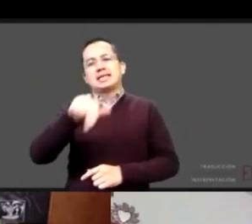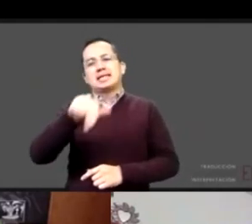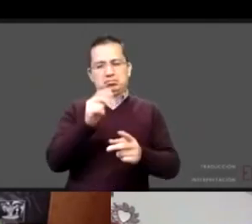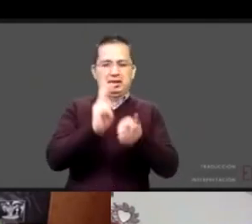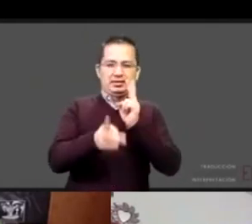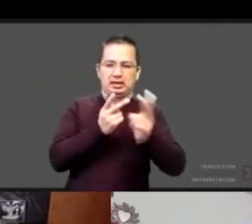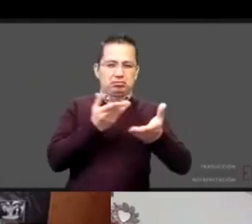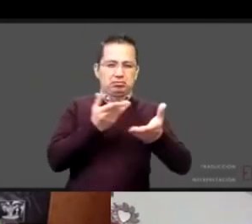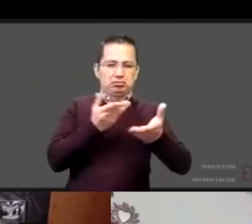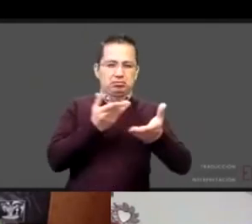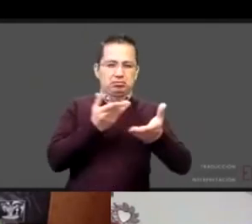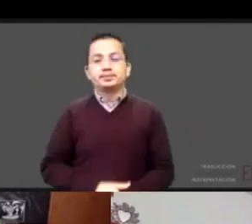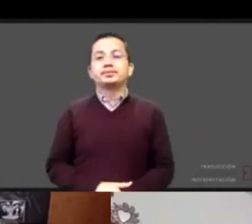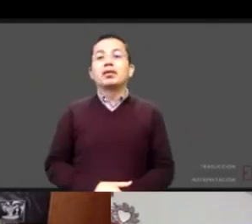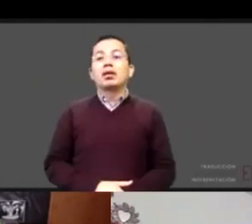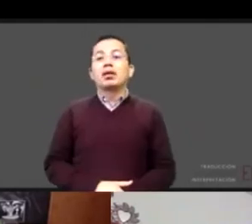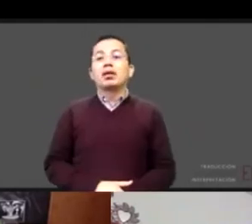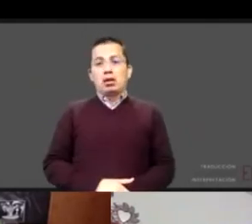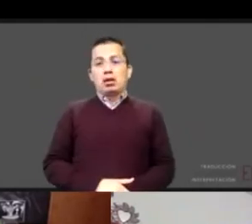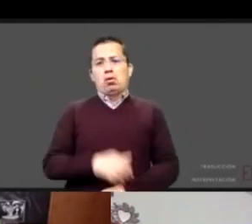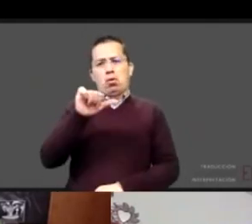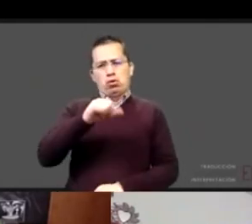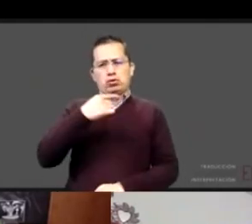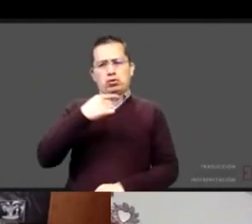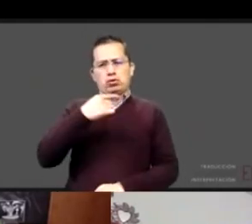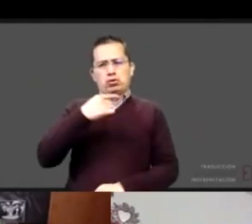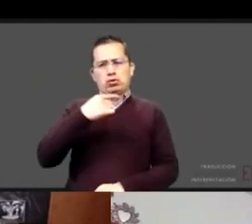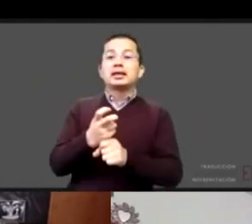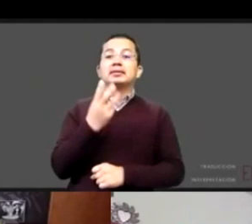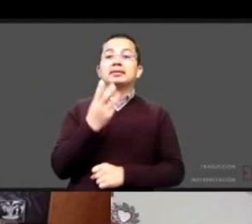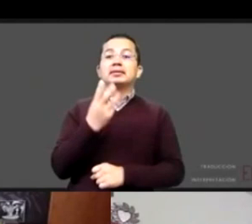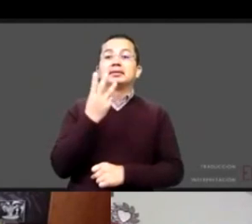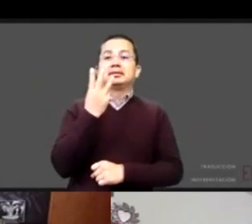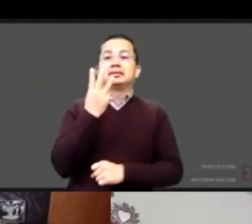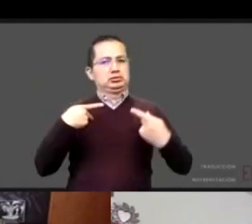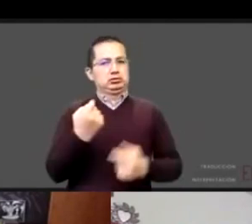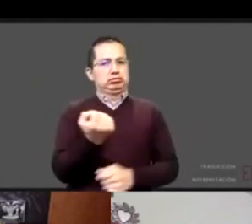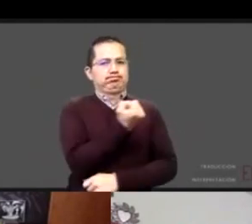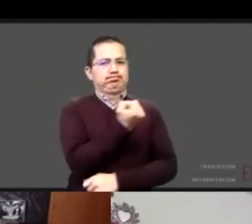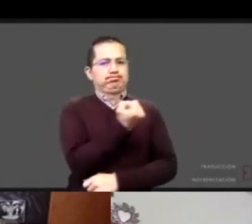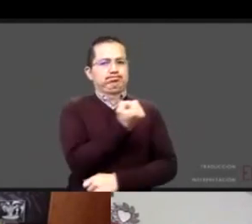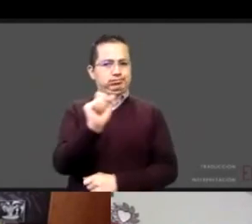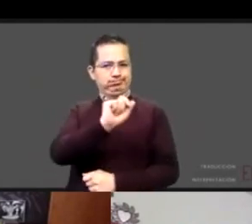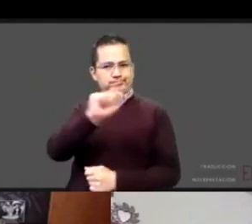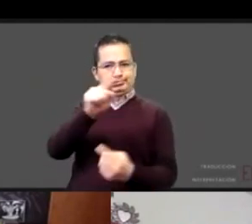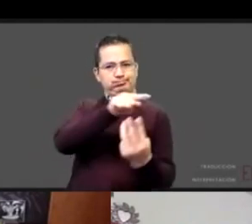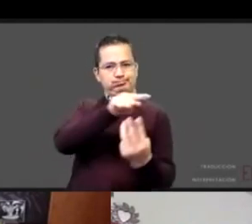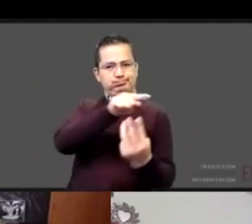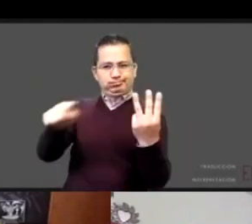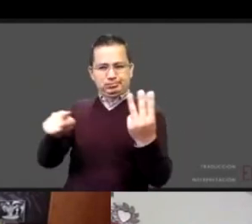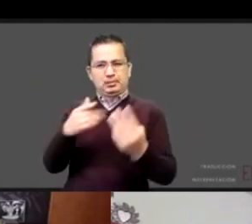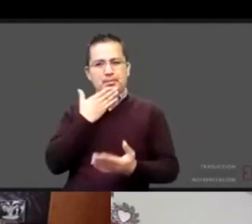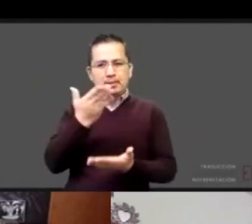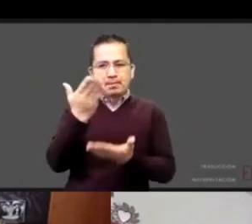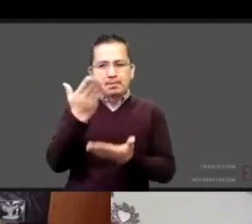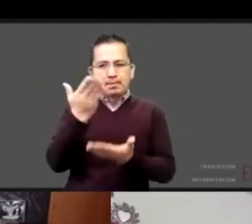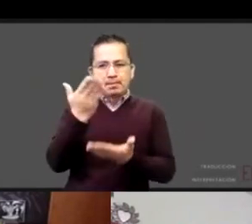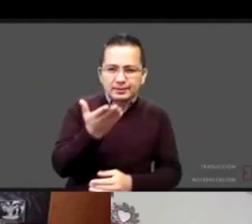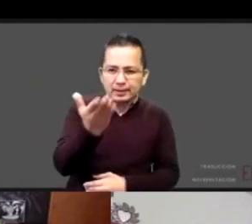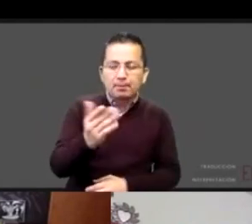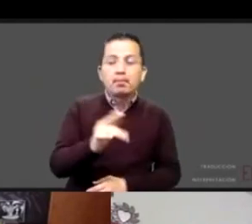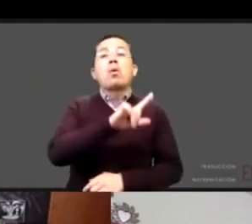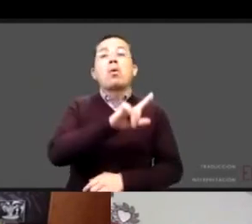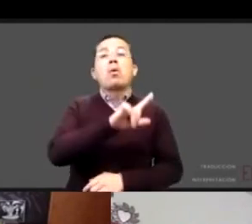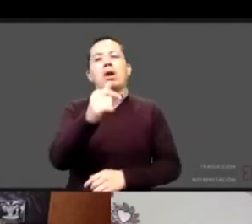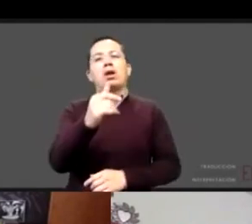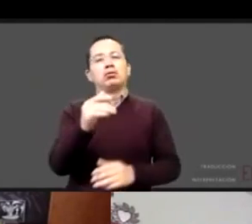tres ponentes de lujo. Permítanme darles la bienvenida y luego les introduciré como es debido, como la gente decente. Hoy tenemos